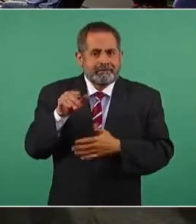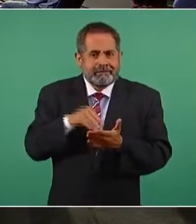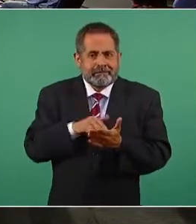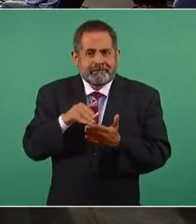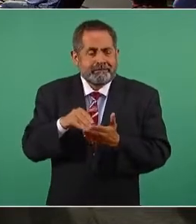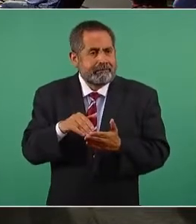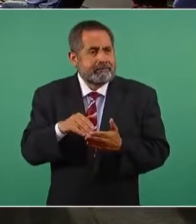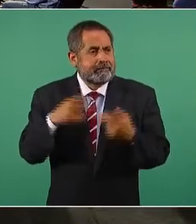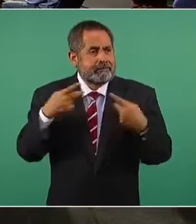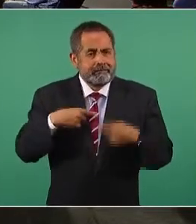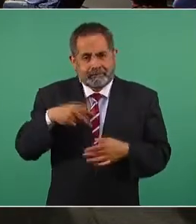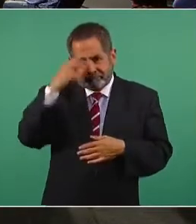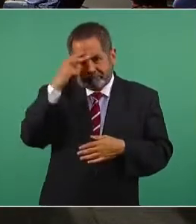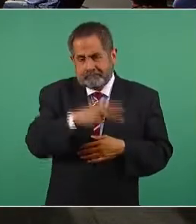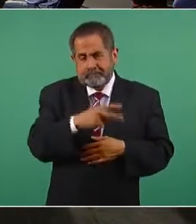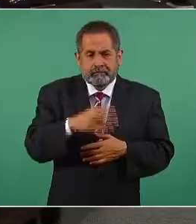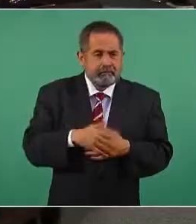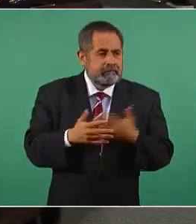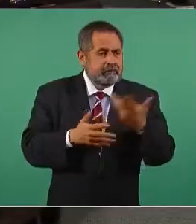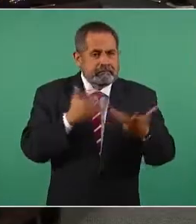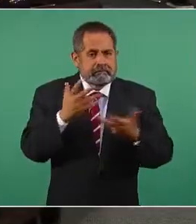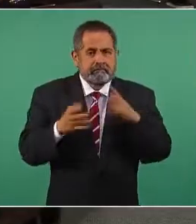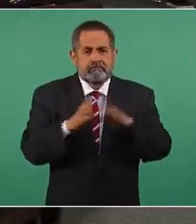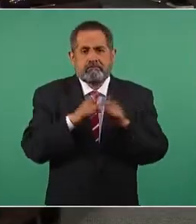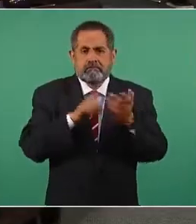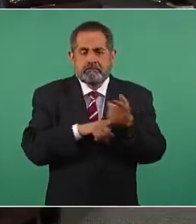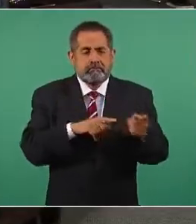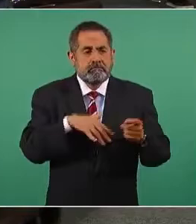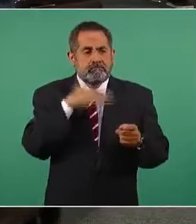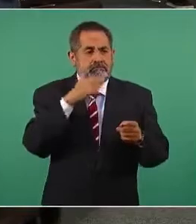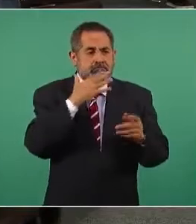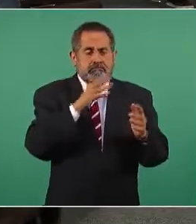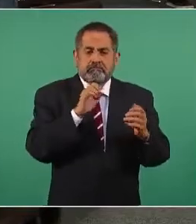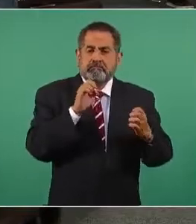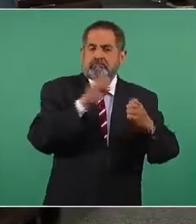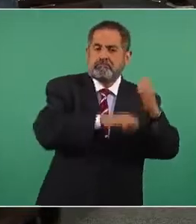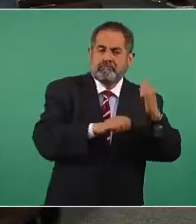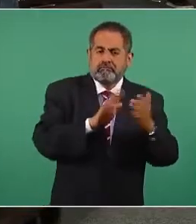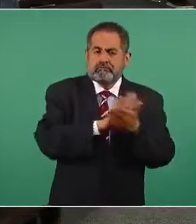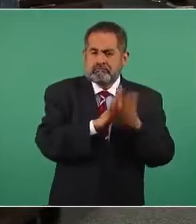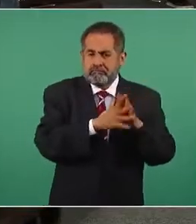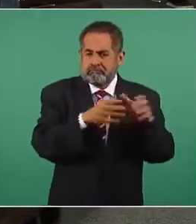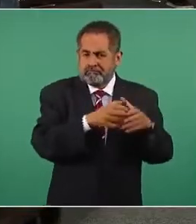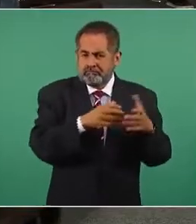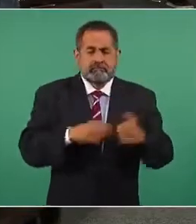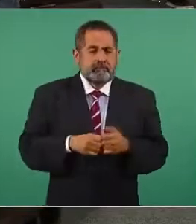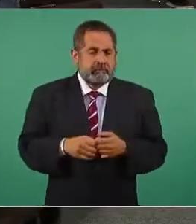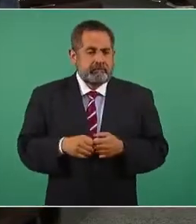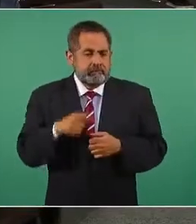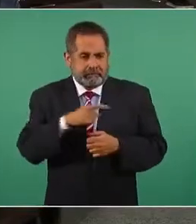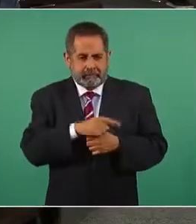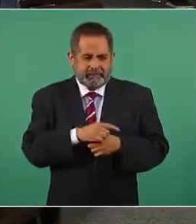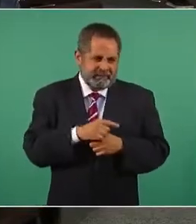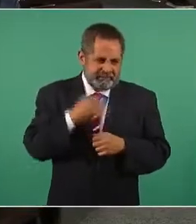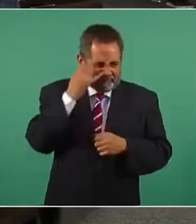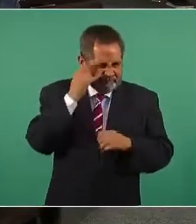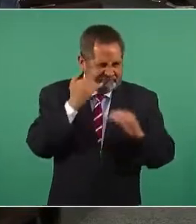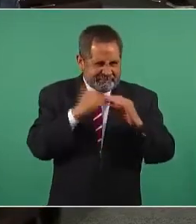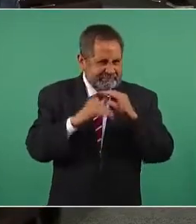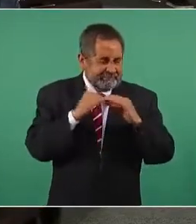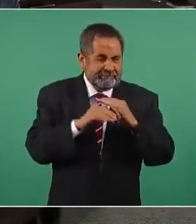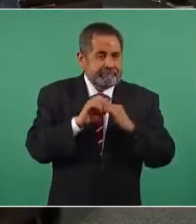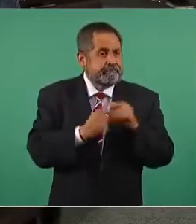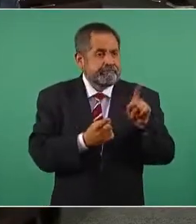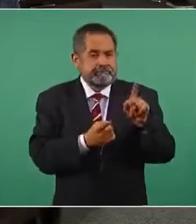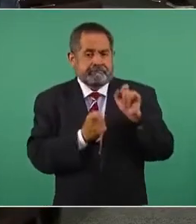de mexicanos que padecen precisamente esta mafia. En esta mafia de hackeo